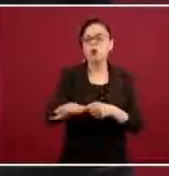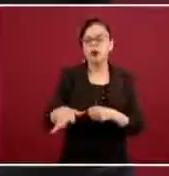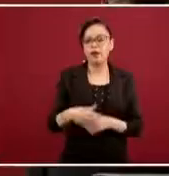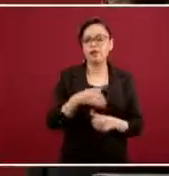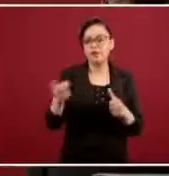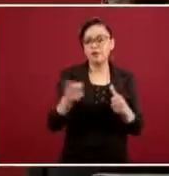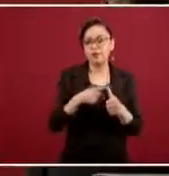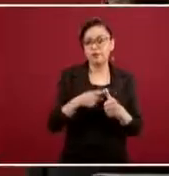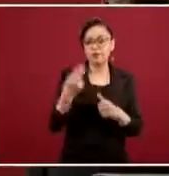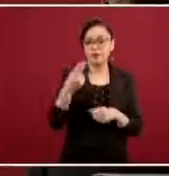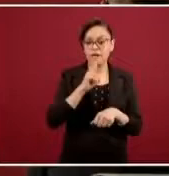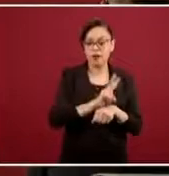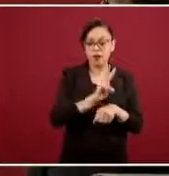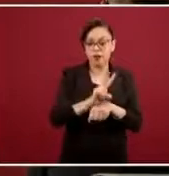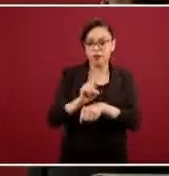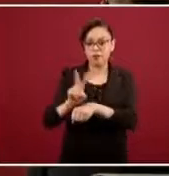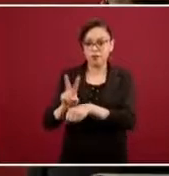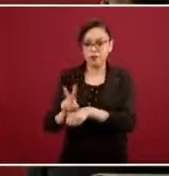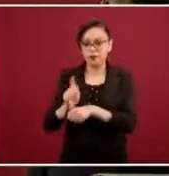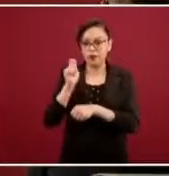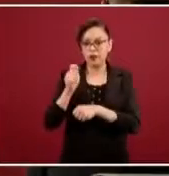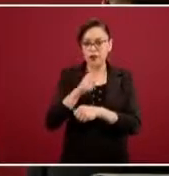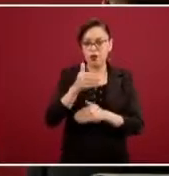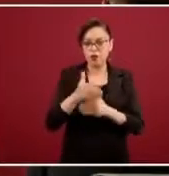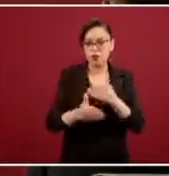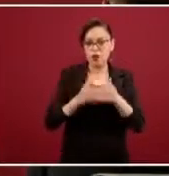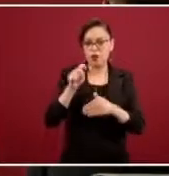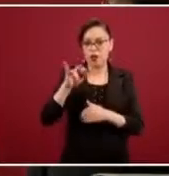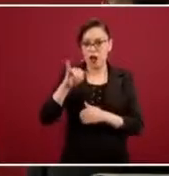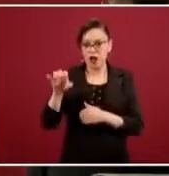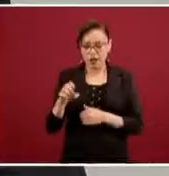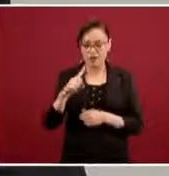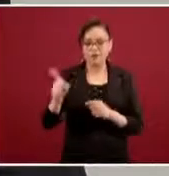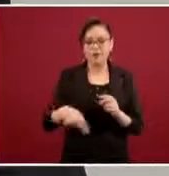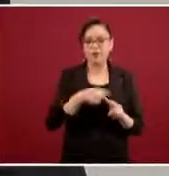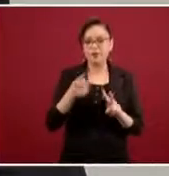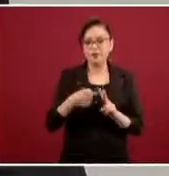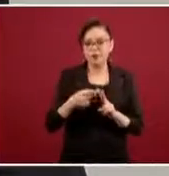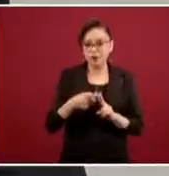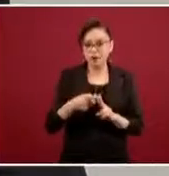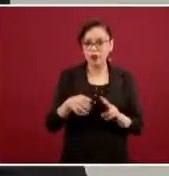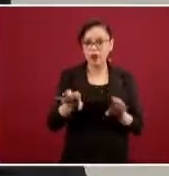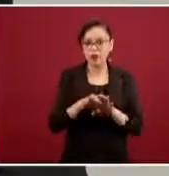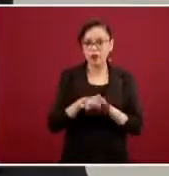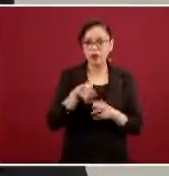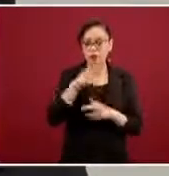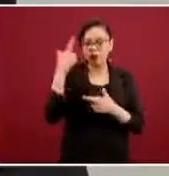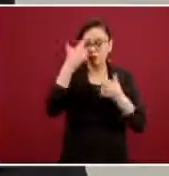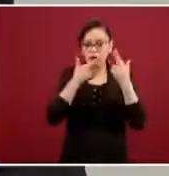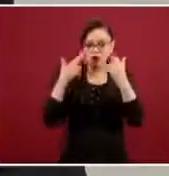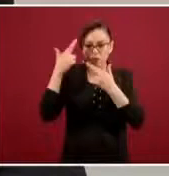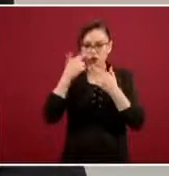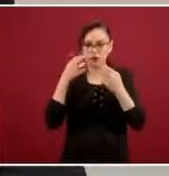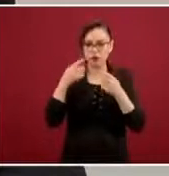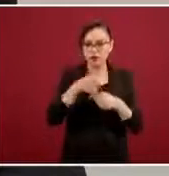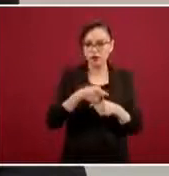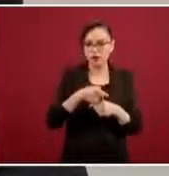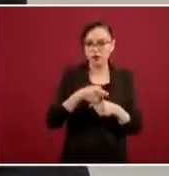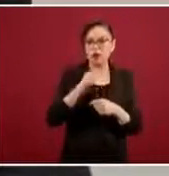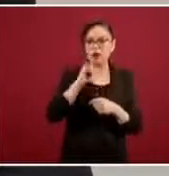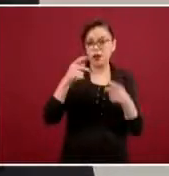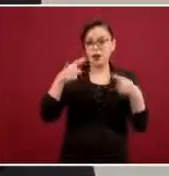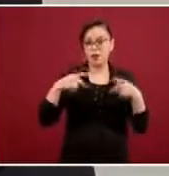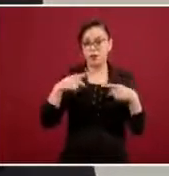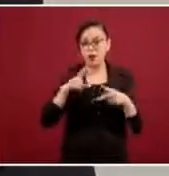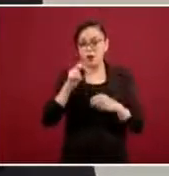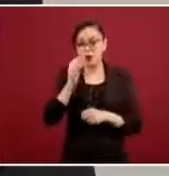que supervisar todo el proceso de triaje. Dos, evaluará todos los expedientes de pacientes que podrían ser admitidos